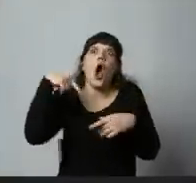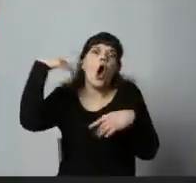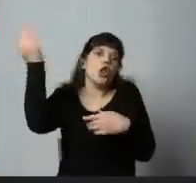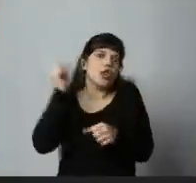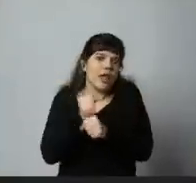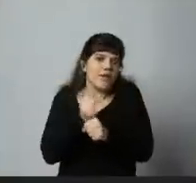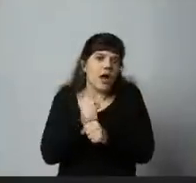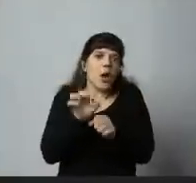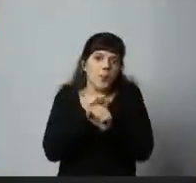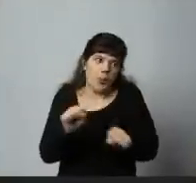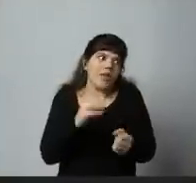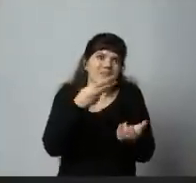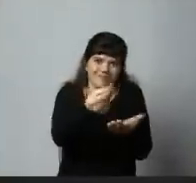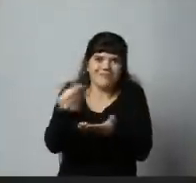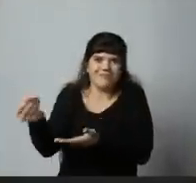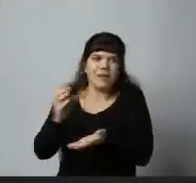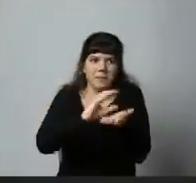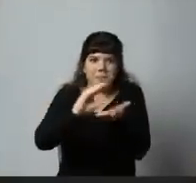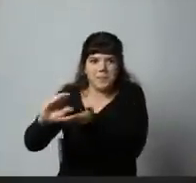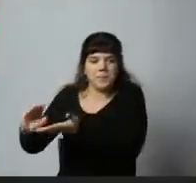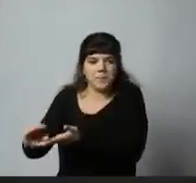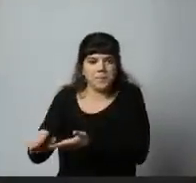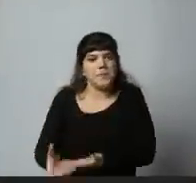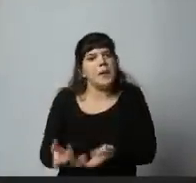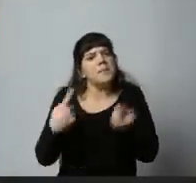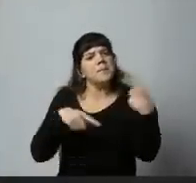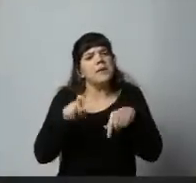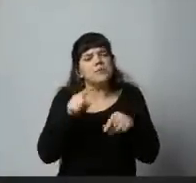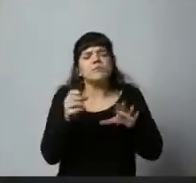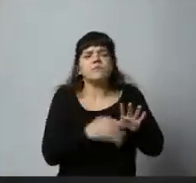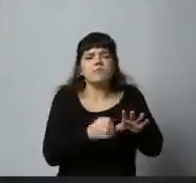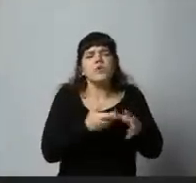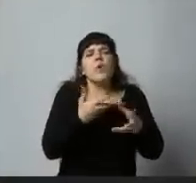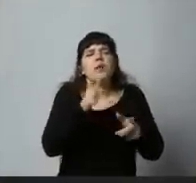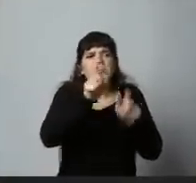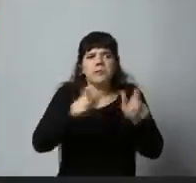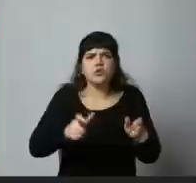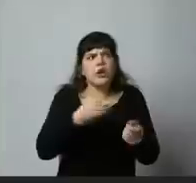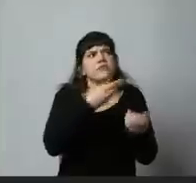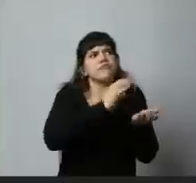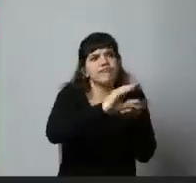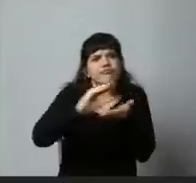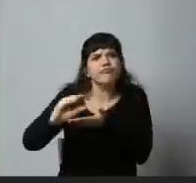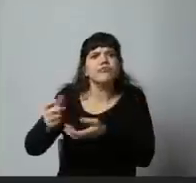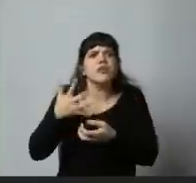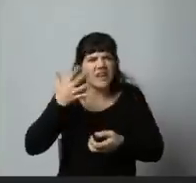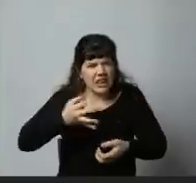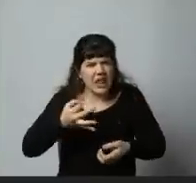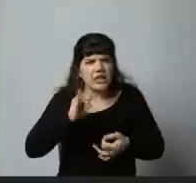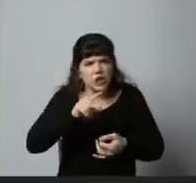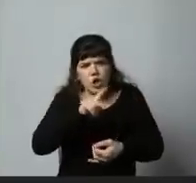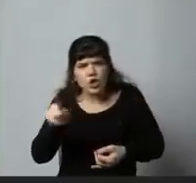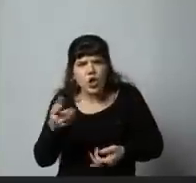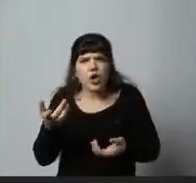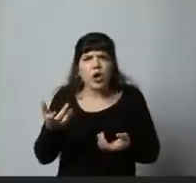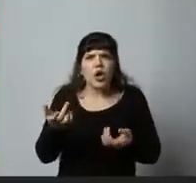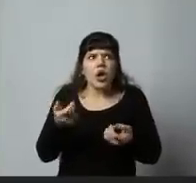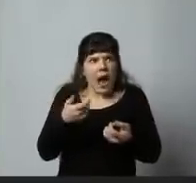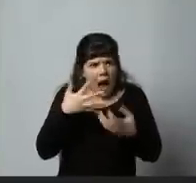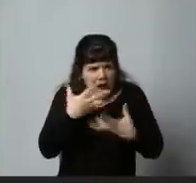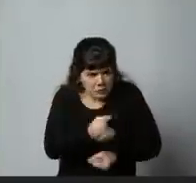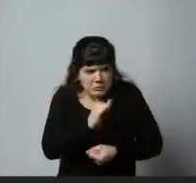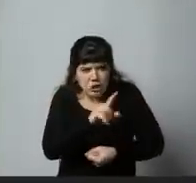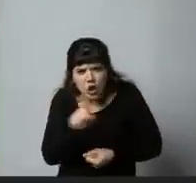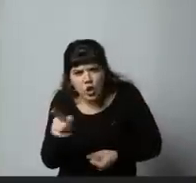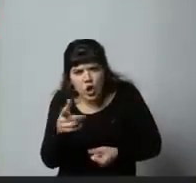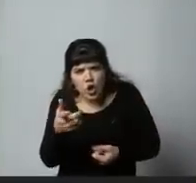alguna manera paba esa situación ese fondo a cuánta gente está llegando y Cuánto y cuánto realmente está ayudando la gente es